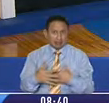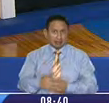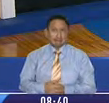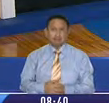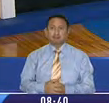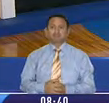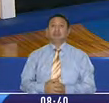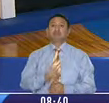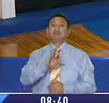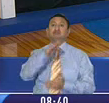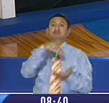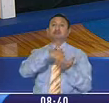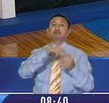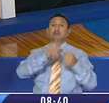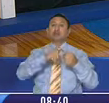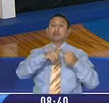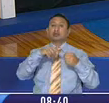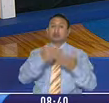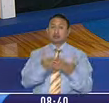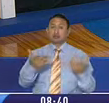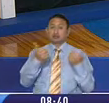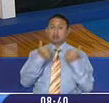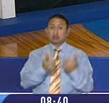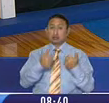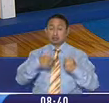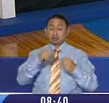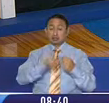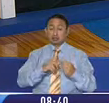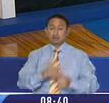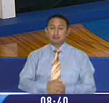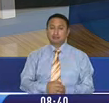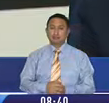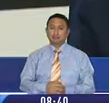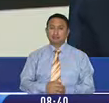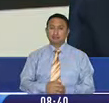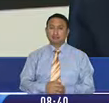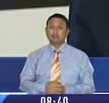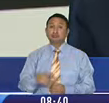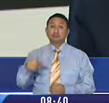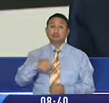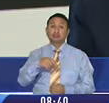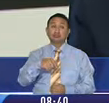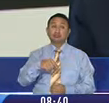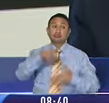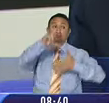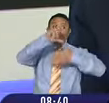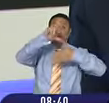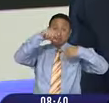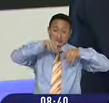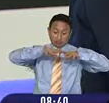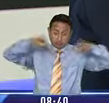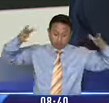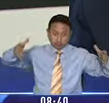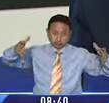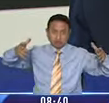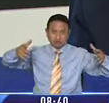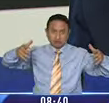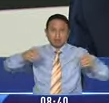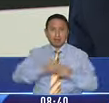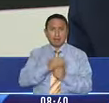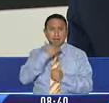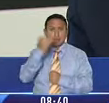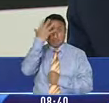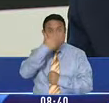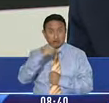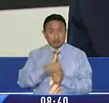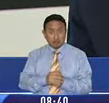centro histórico es una joya que tiene Quito. Es el centro histórico más grande de Latinoamérica, el mejor conservado y el más